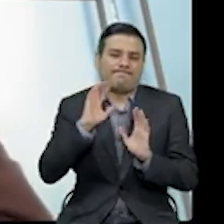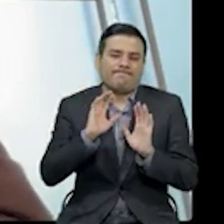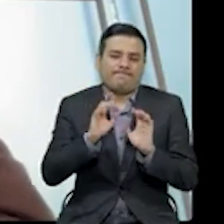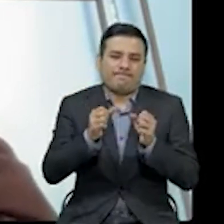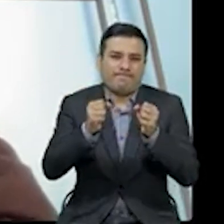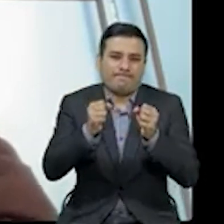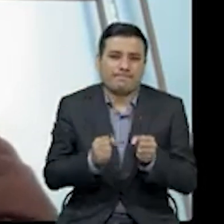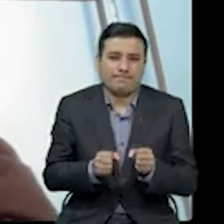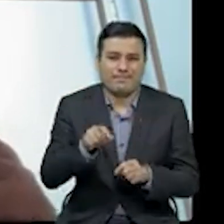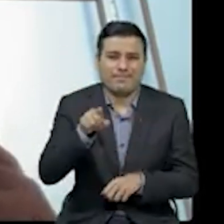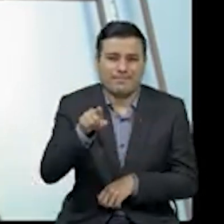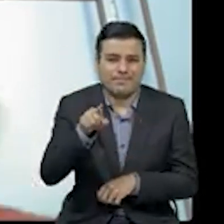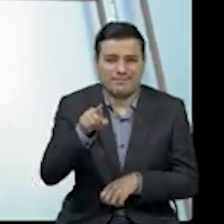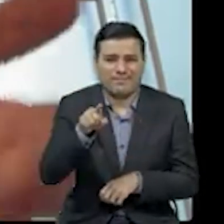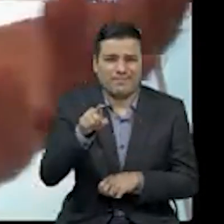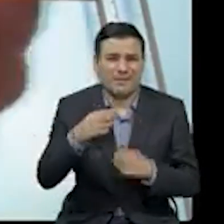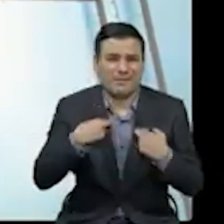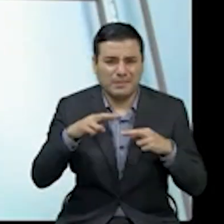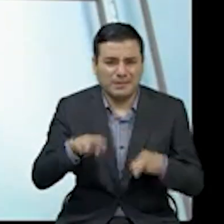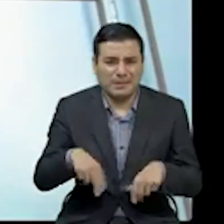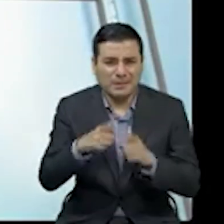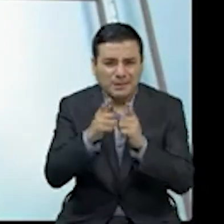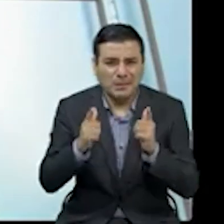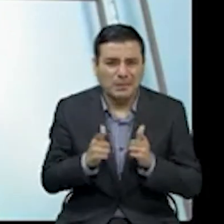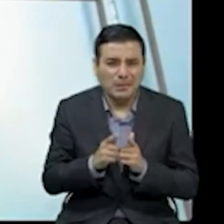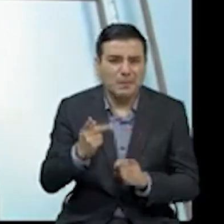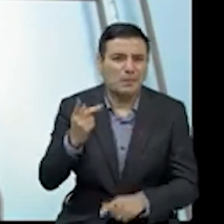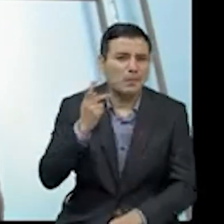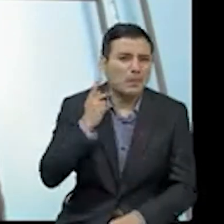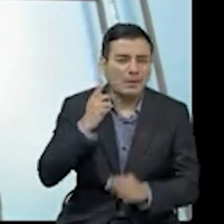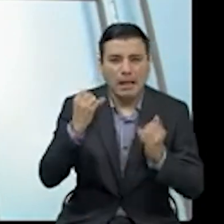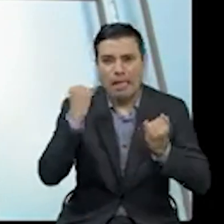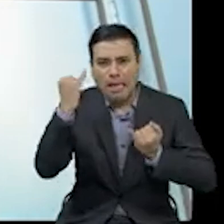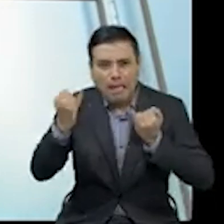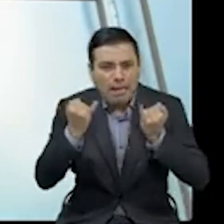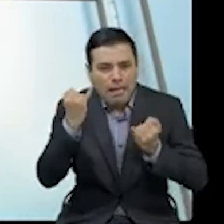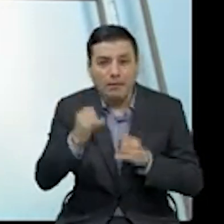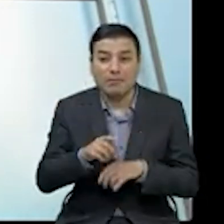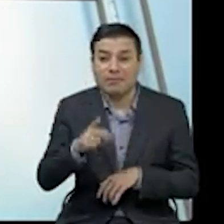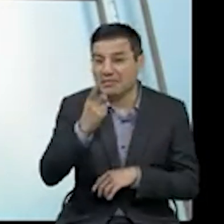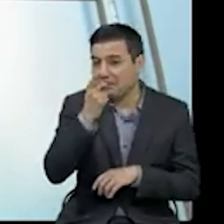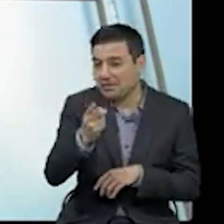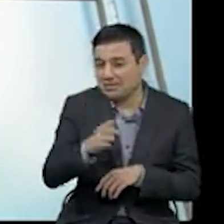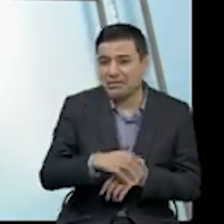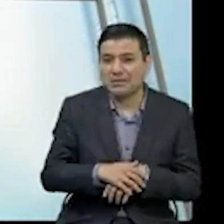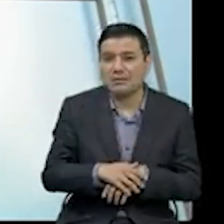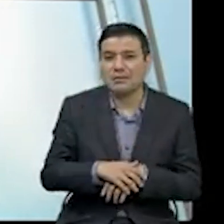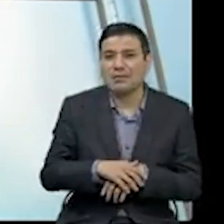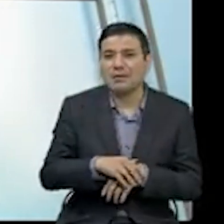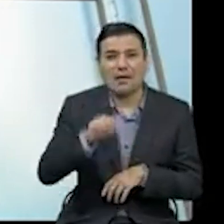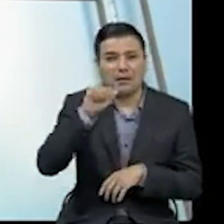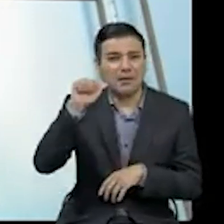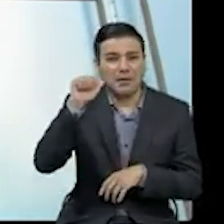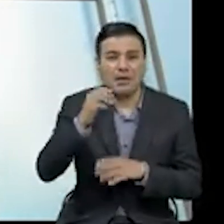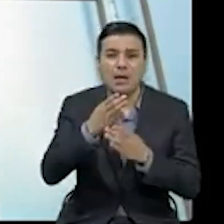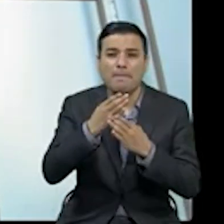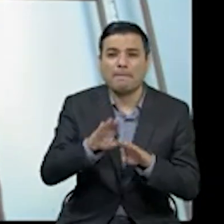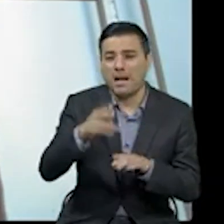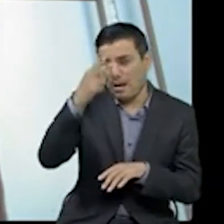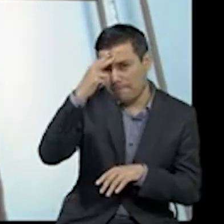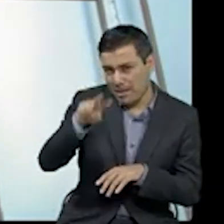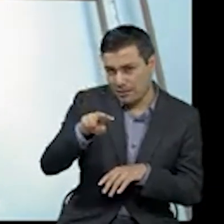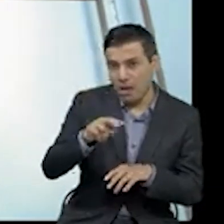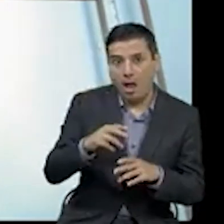su mentira y su intriga permanente. Ayer dijeron que Banamex había sacado una encuesta que daba que